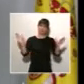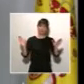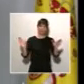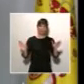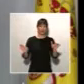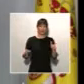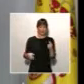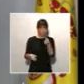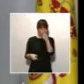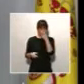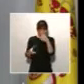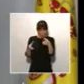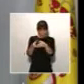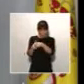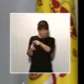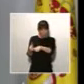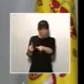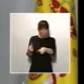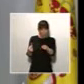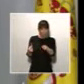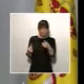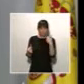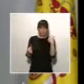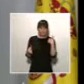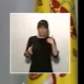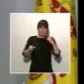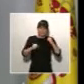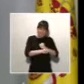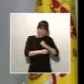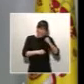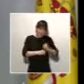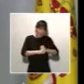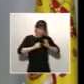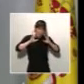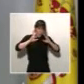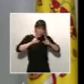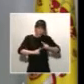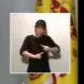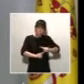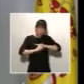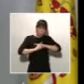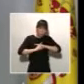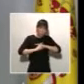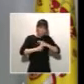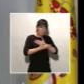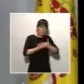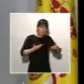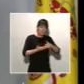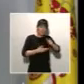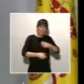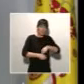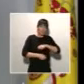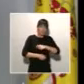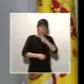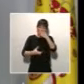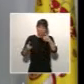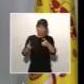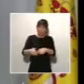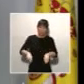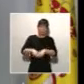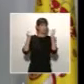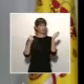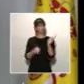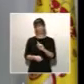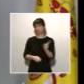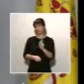tiren el descomunal trabajo-sacrificio de millones de españoles. Estamos hablando de